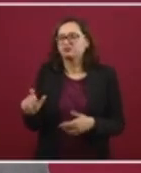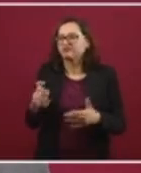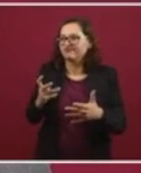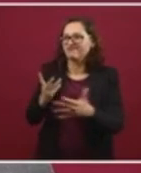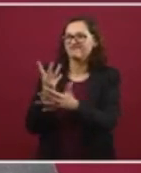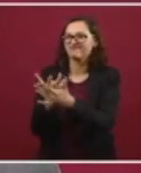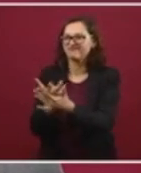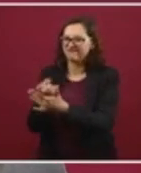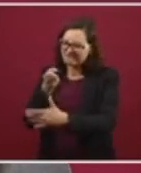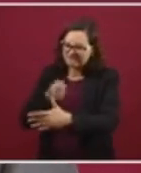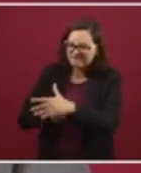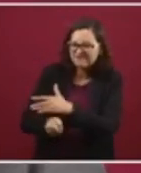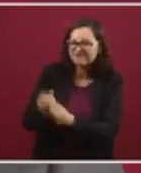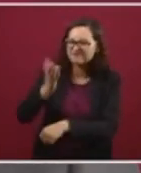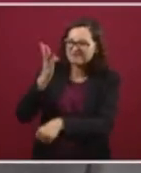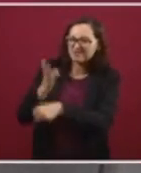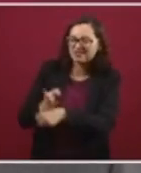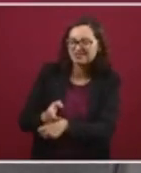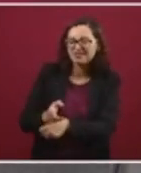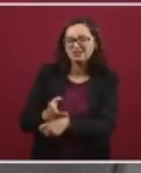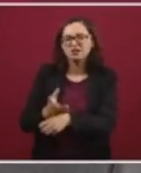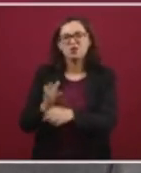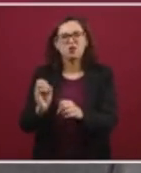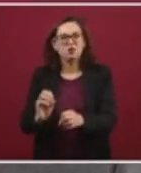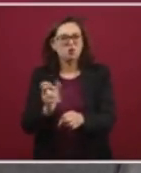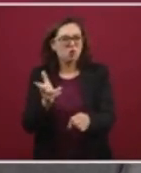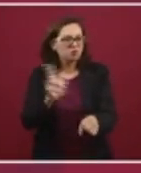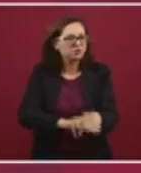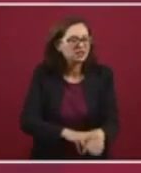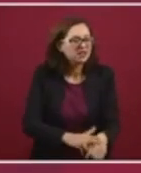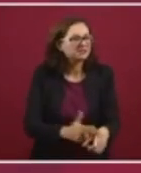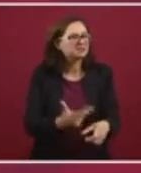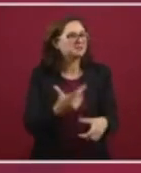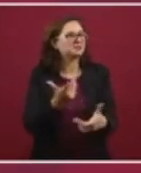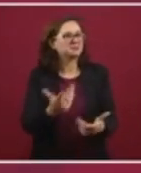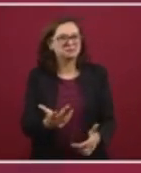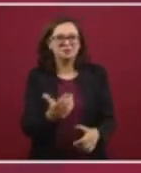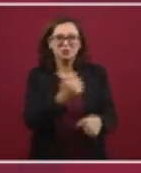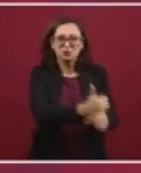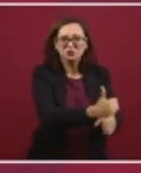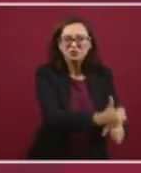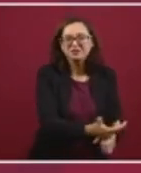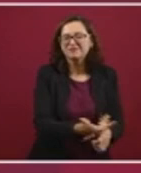nadie esté en un hospital, que nadie sufra.